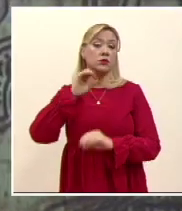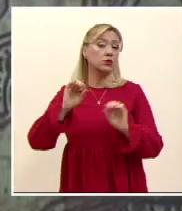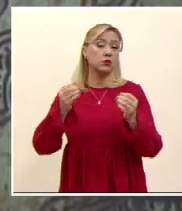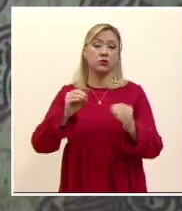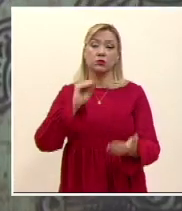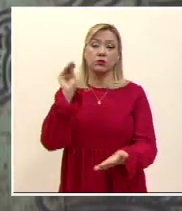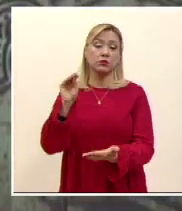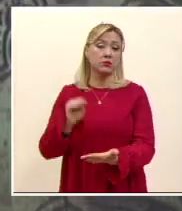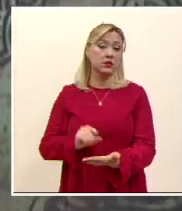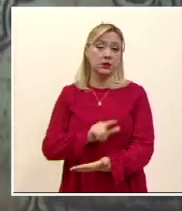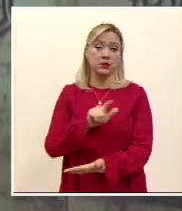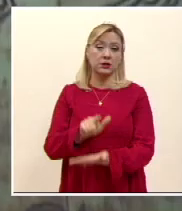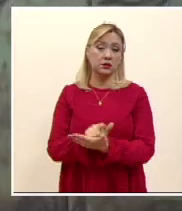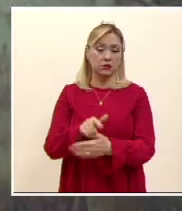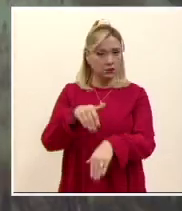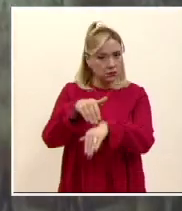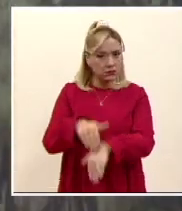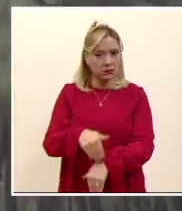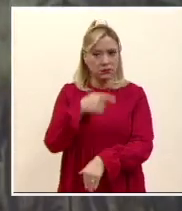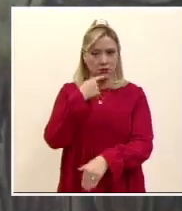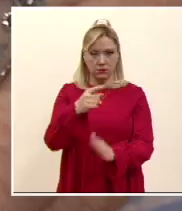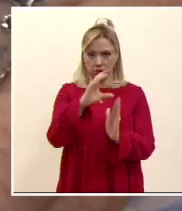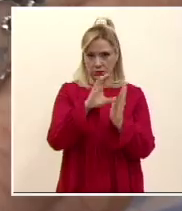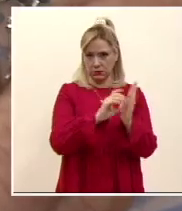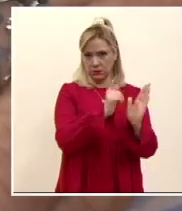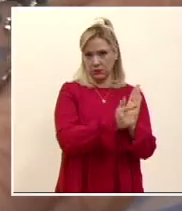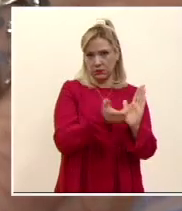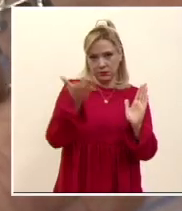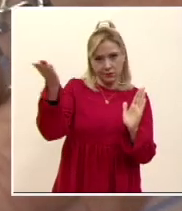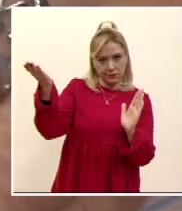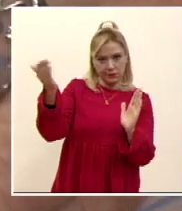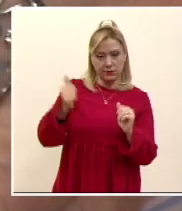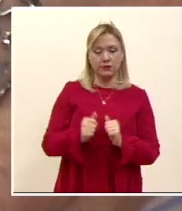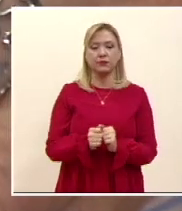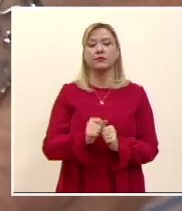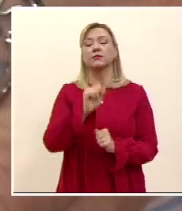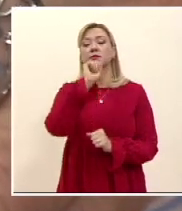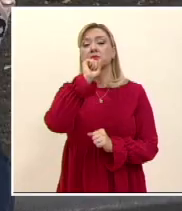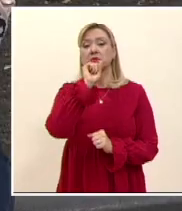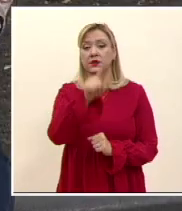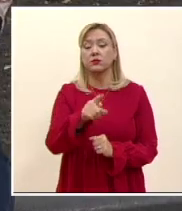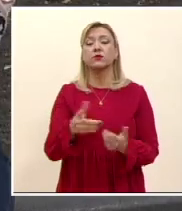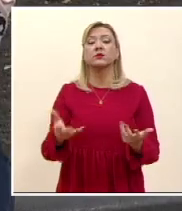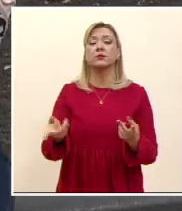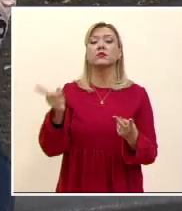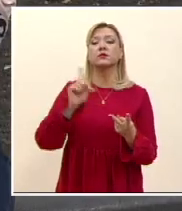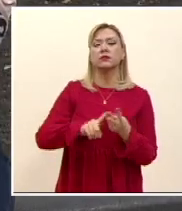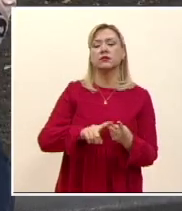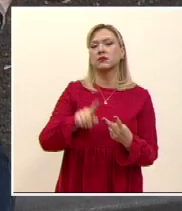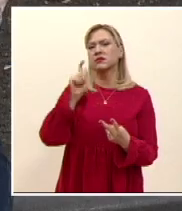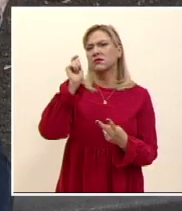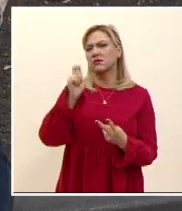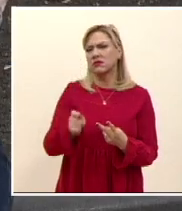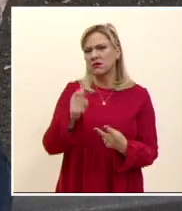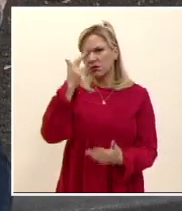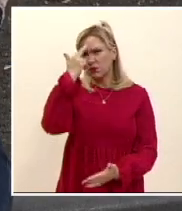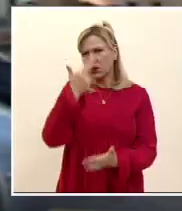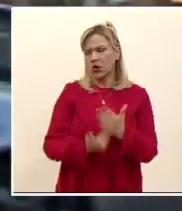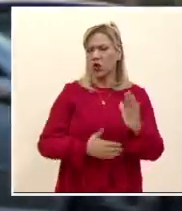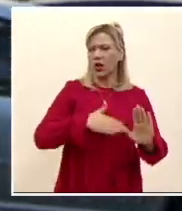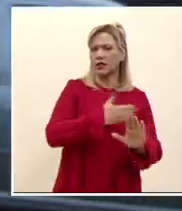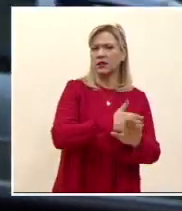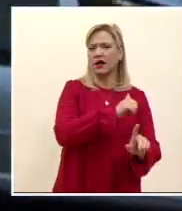una norma en cumplimiento del mandato de la Carta Magna. Está también el pronunciamiento sobre la validez de la definición de violencia